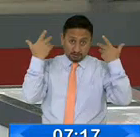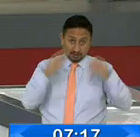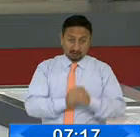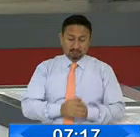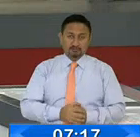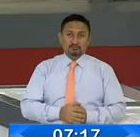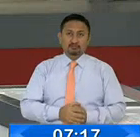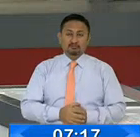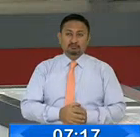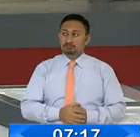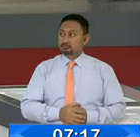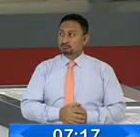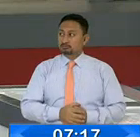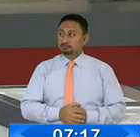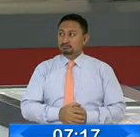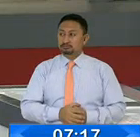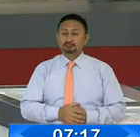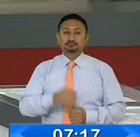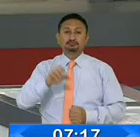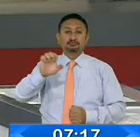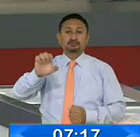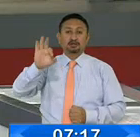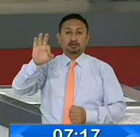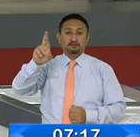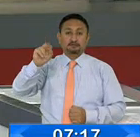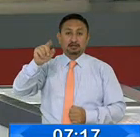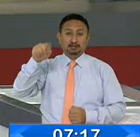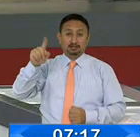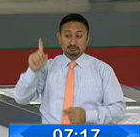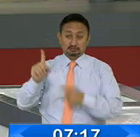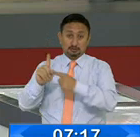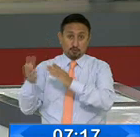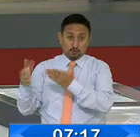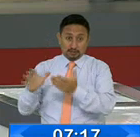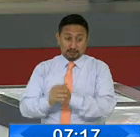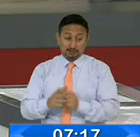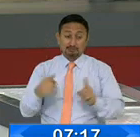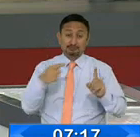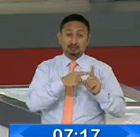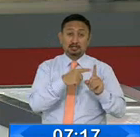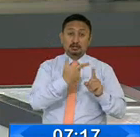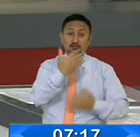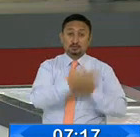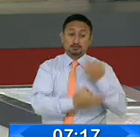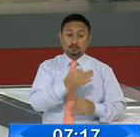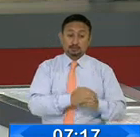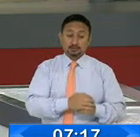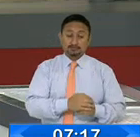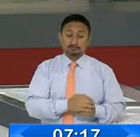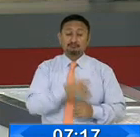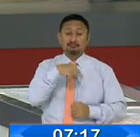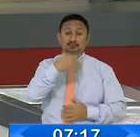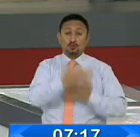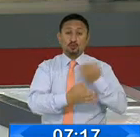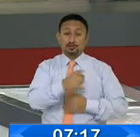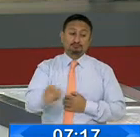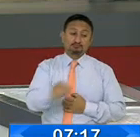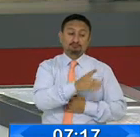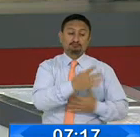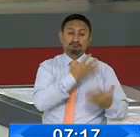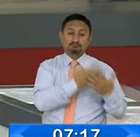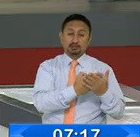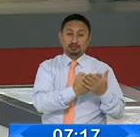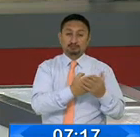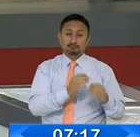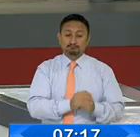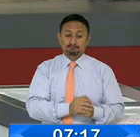Ruales, del expresentador de televisión, se le hizo una audiencia por formulación de cargos, donde el juez de la causa dictó prisión preventiva. El